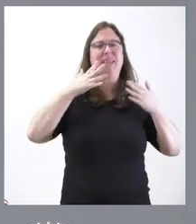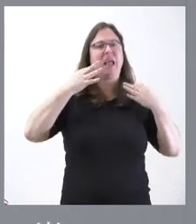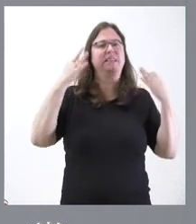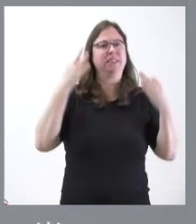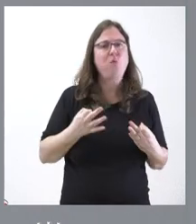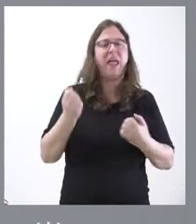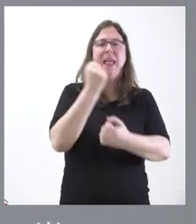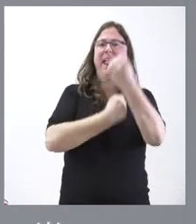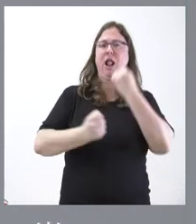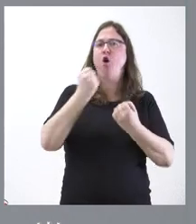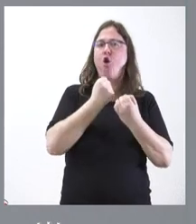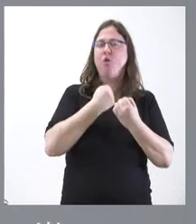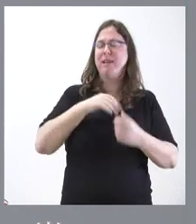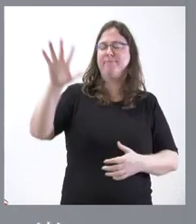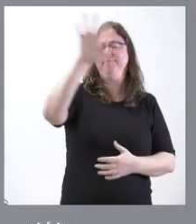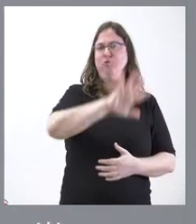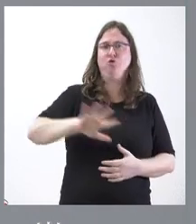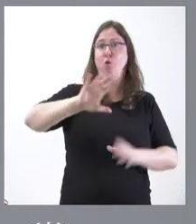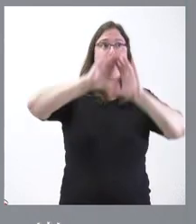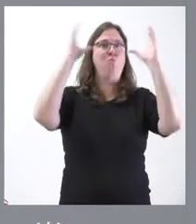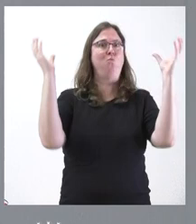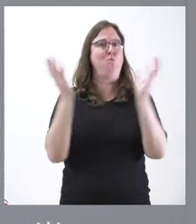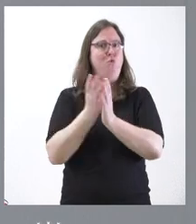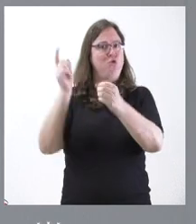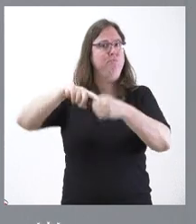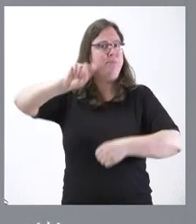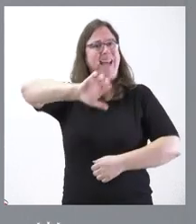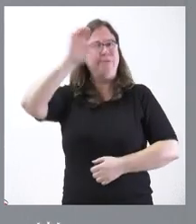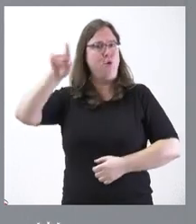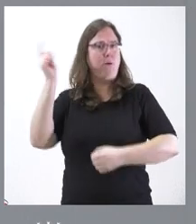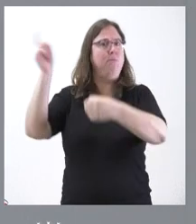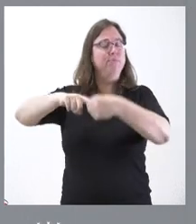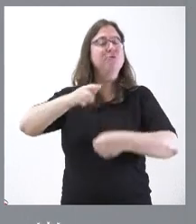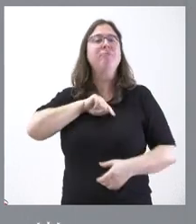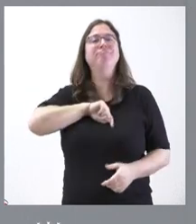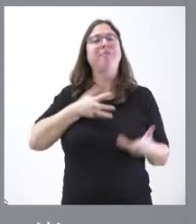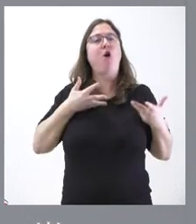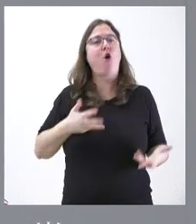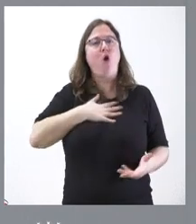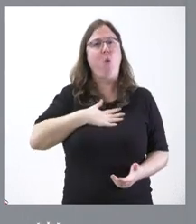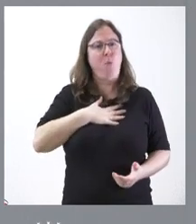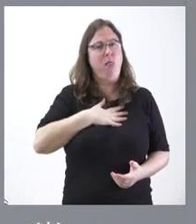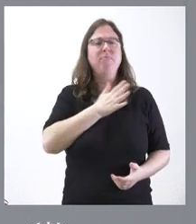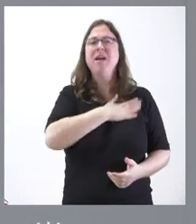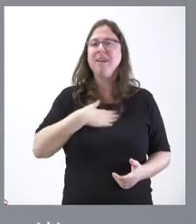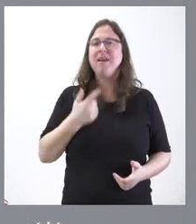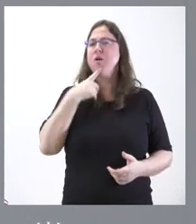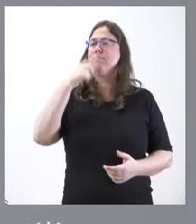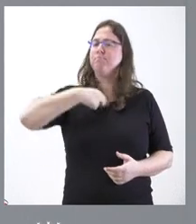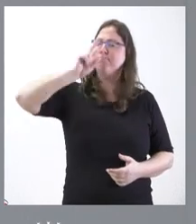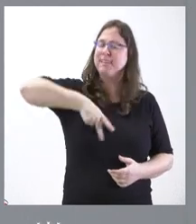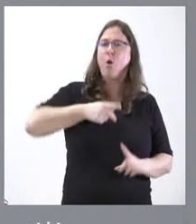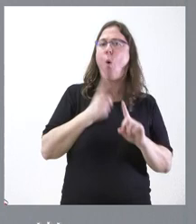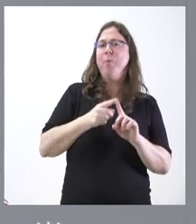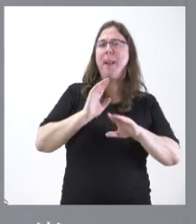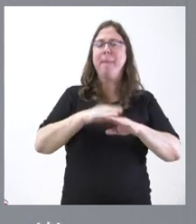de economía de todo el planeta y lógicamente ahí donde nos sentimos muy cómodos pero también queremos serir útiles en el proceso de